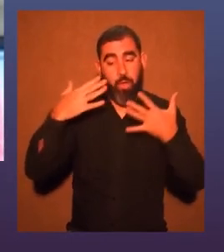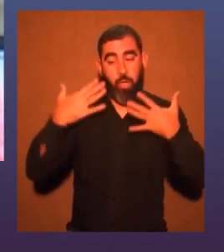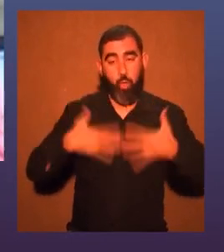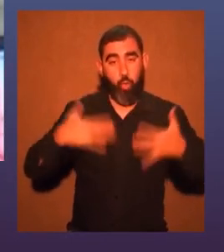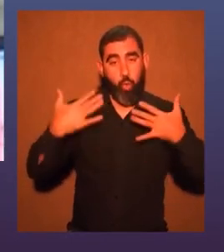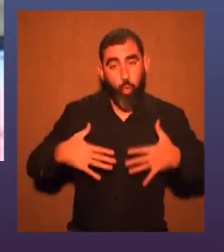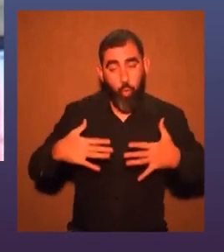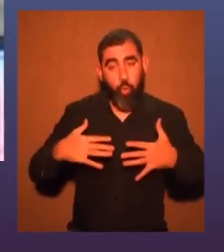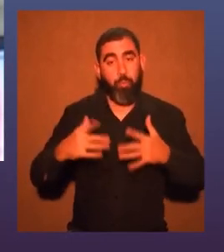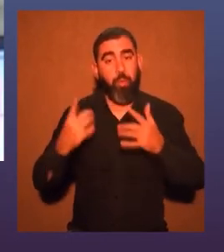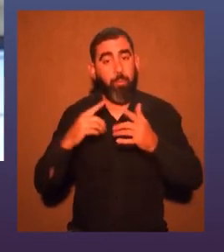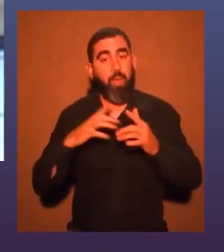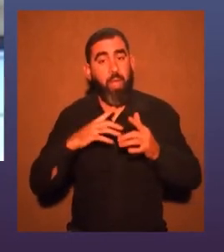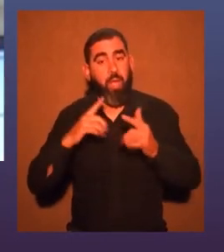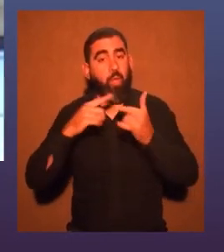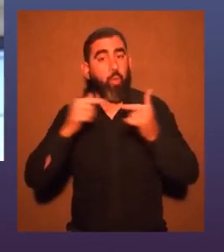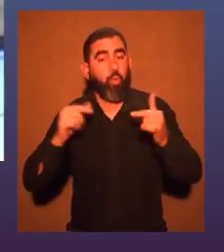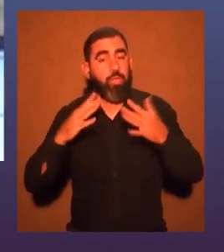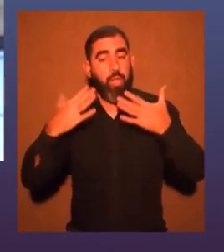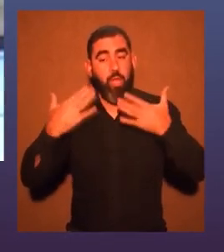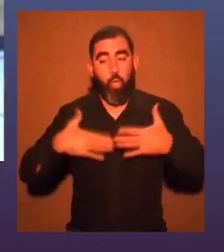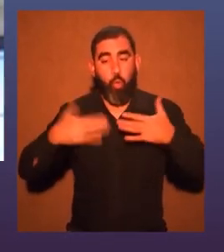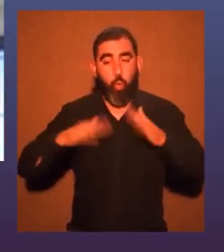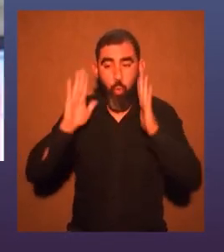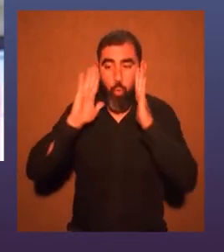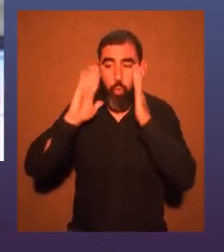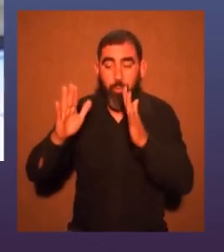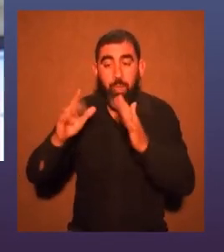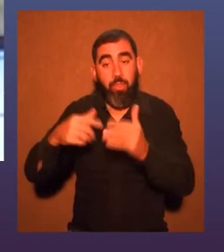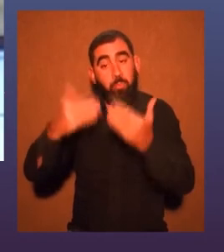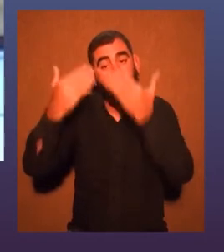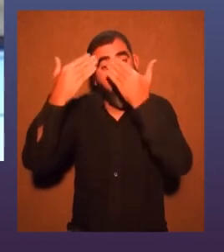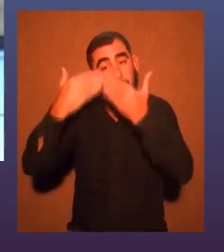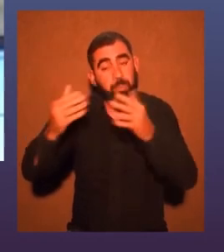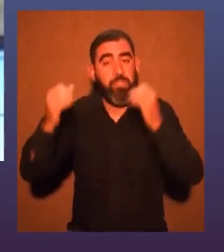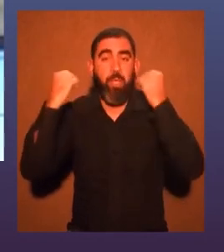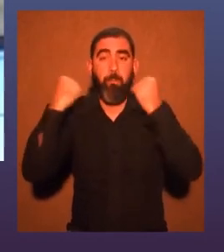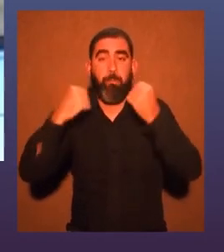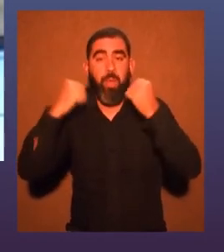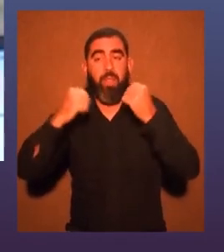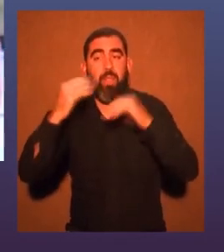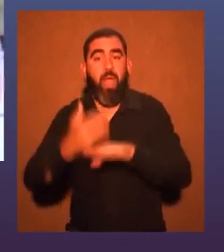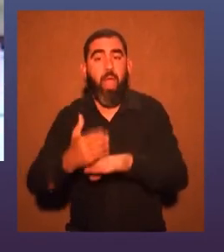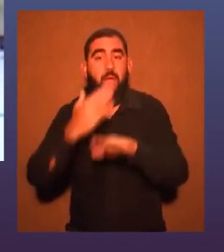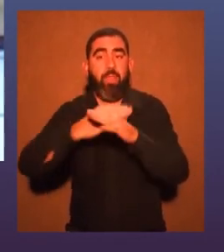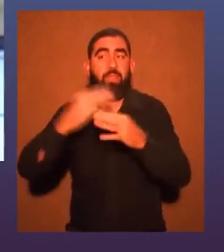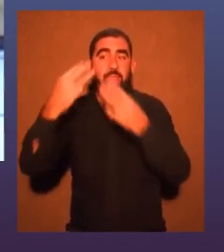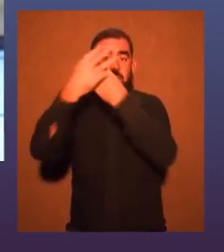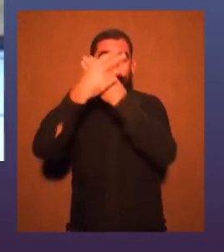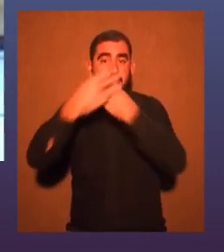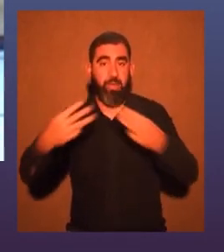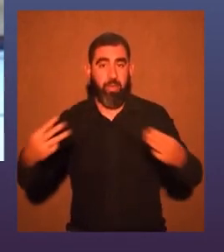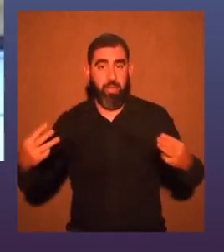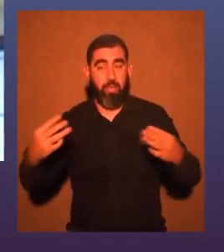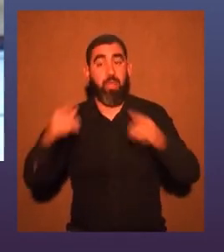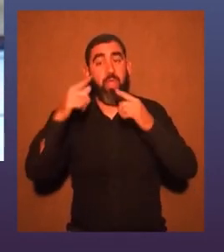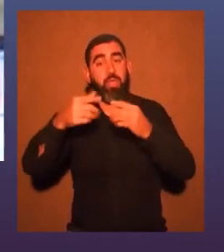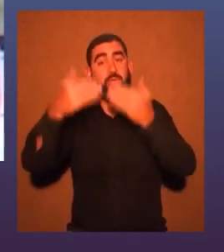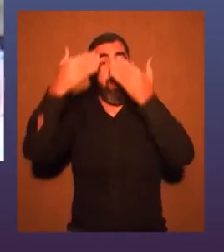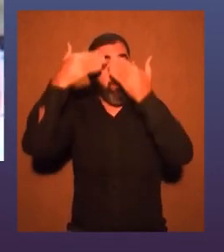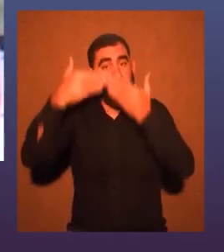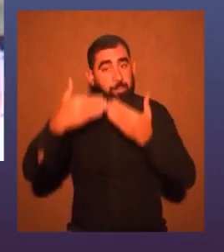ya se prueba el vestuario, y ahí después empiezan con los ensayos pregenerales, y ahí